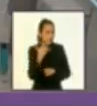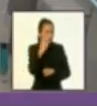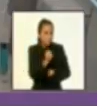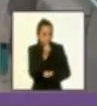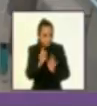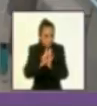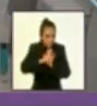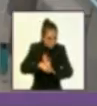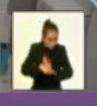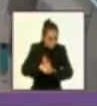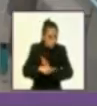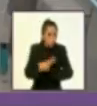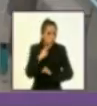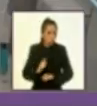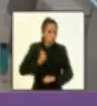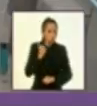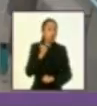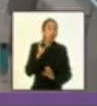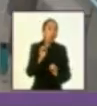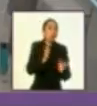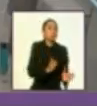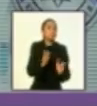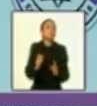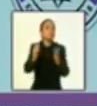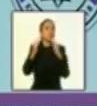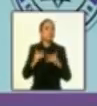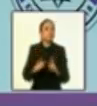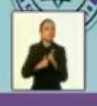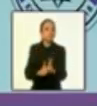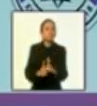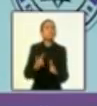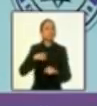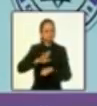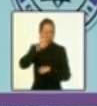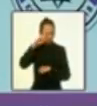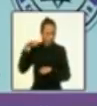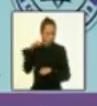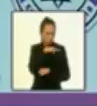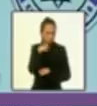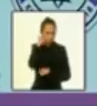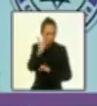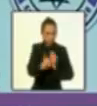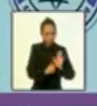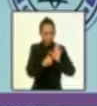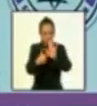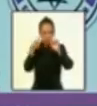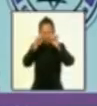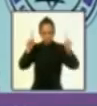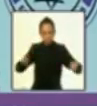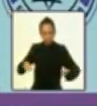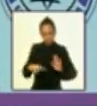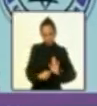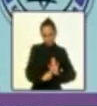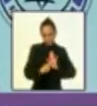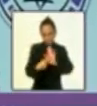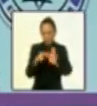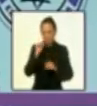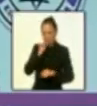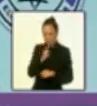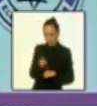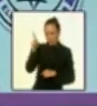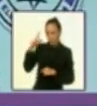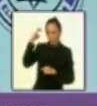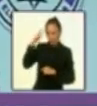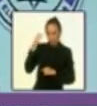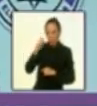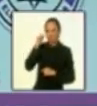una campaña exitosa, porque uh-huh. eso significa que a lo mejor le acaba dando al candidato Mid algunos votos, miles de votos por esta labor. Yo creo que está